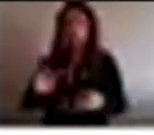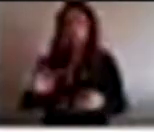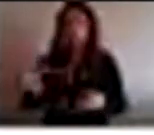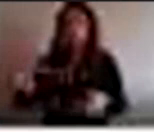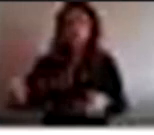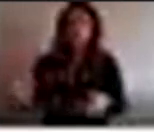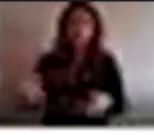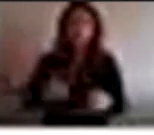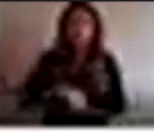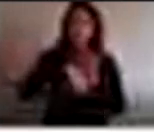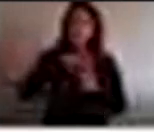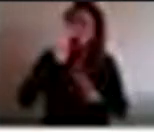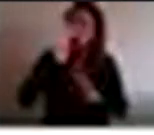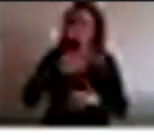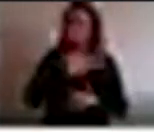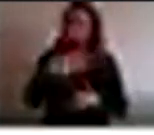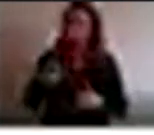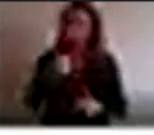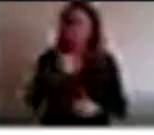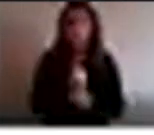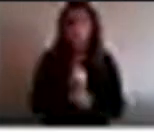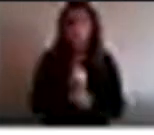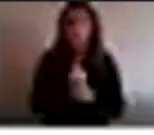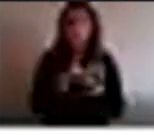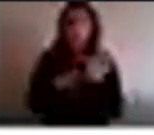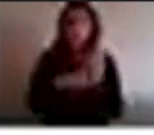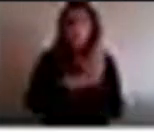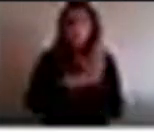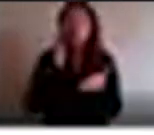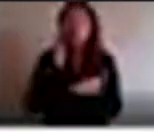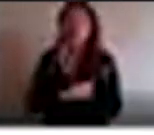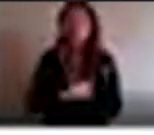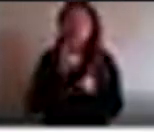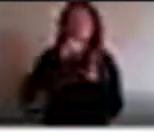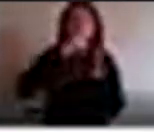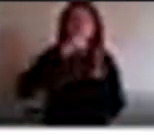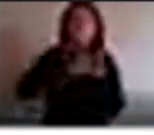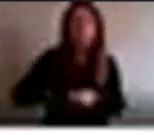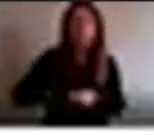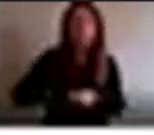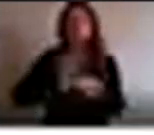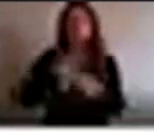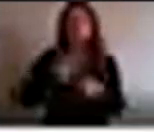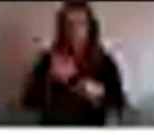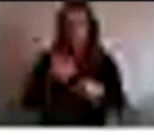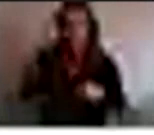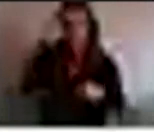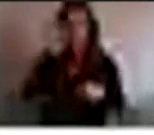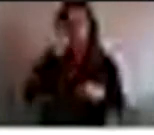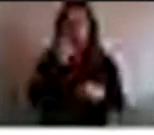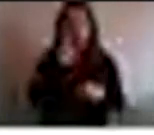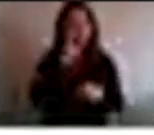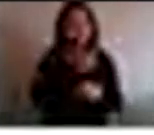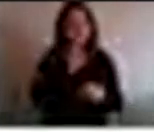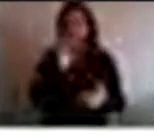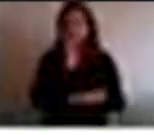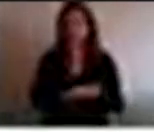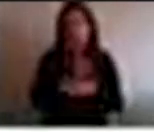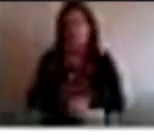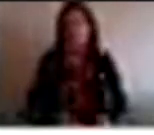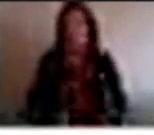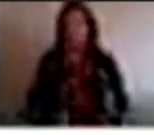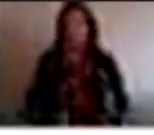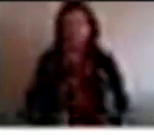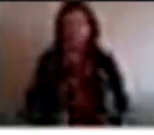200 trabajadores mínimo debe vincular 5 personas con discapacidad. Siguiente, por favor.